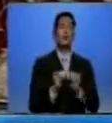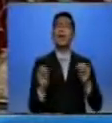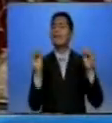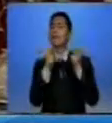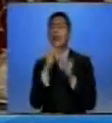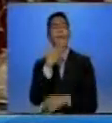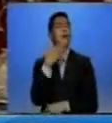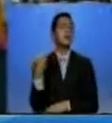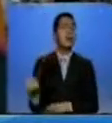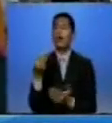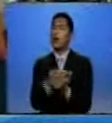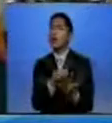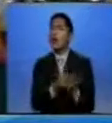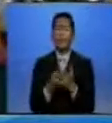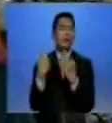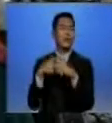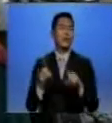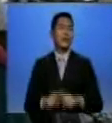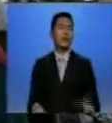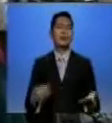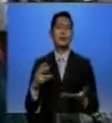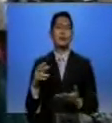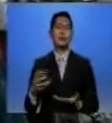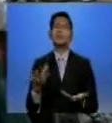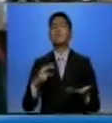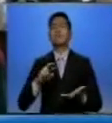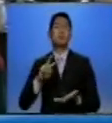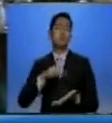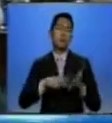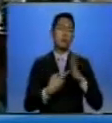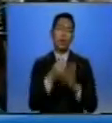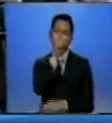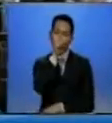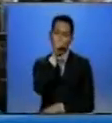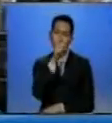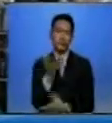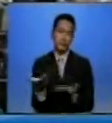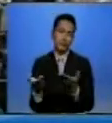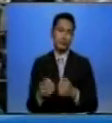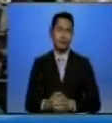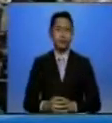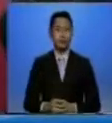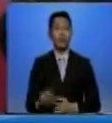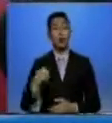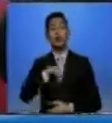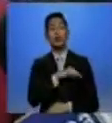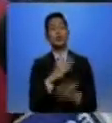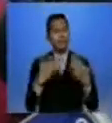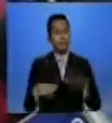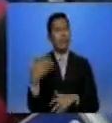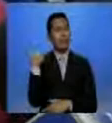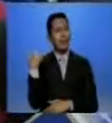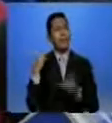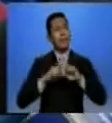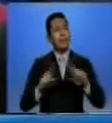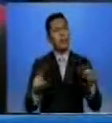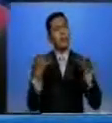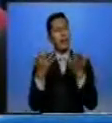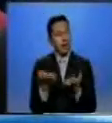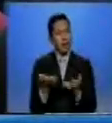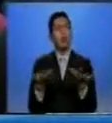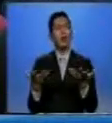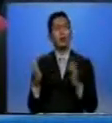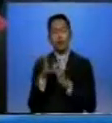como parte de su fe. Ya tenemos un hito y sino que cuidado para el vestido. Nuestra ilusión es tenerle